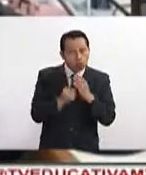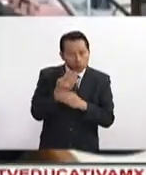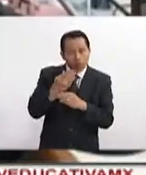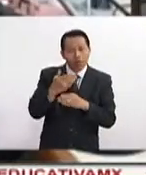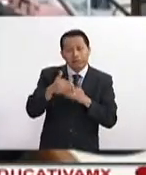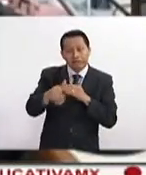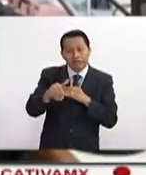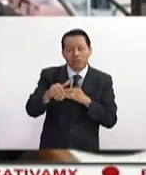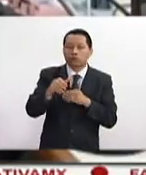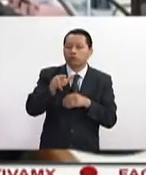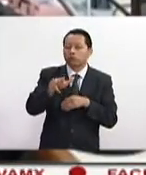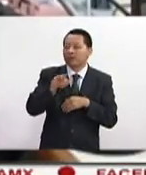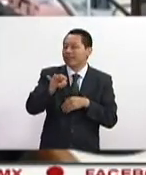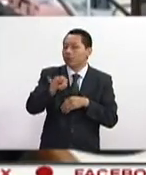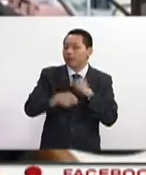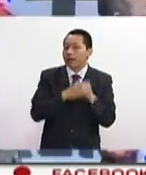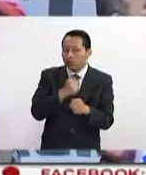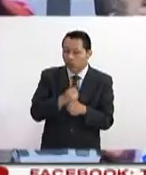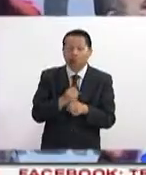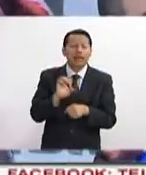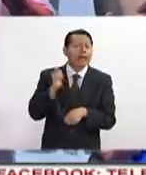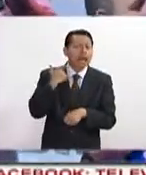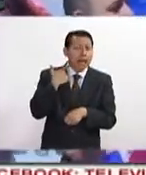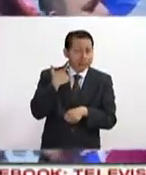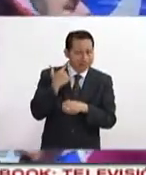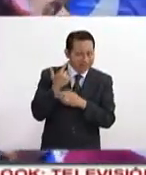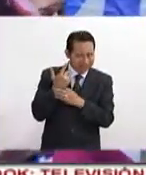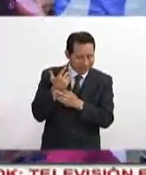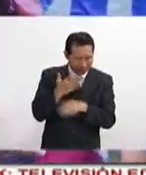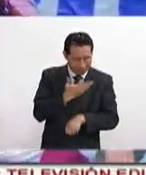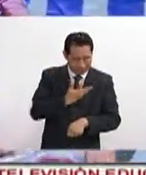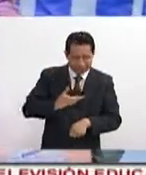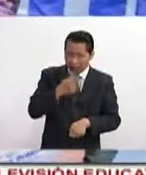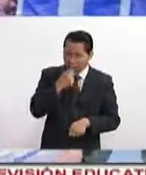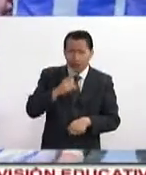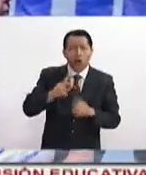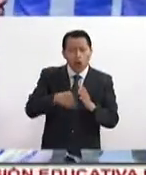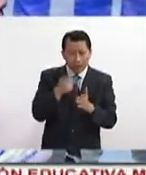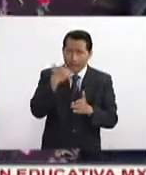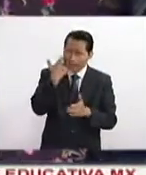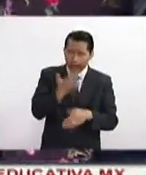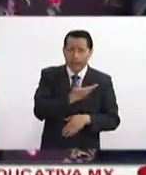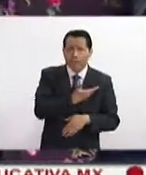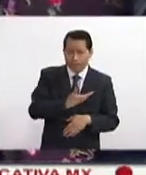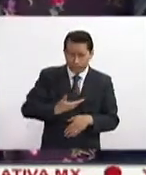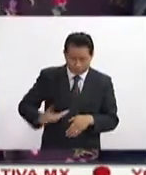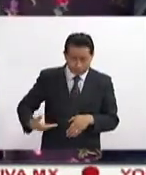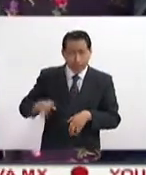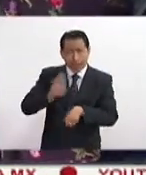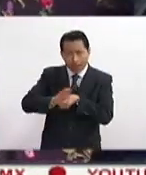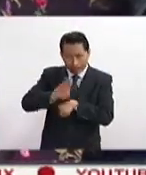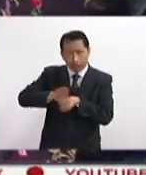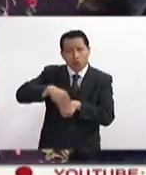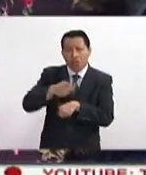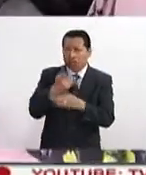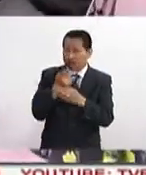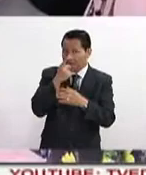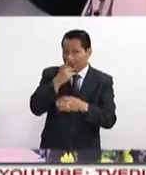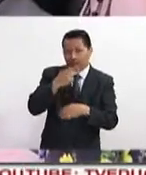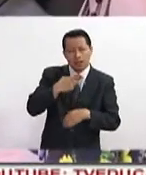19 años. Sin embargo, el exmandatario dijo que sigue en pie su postulación a la presidencia del país porque se dice es